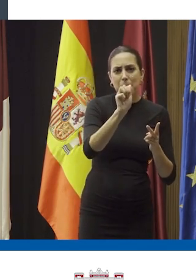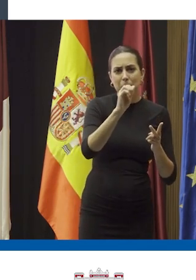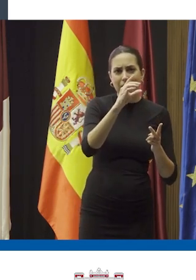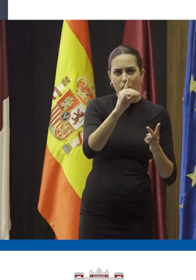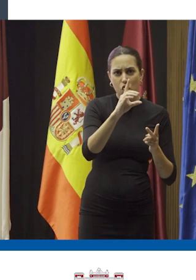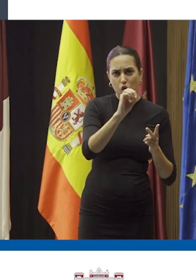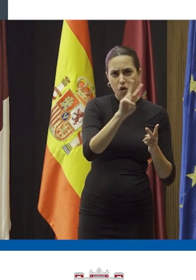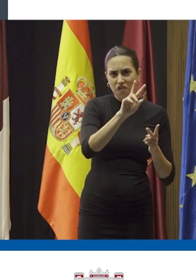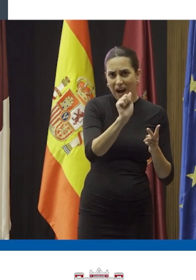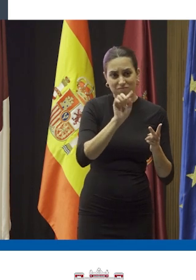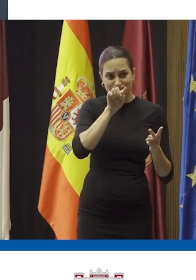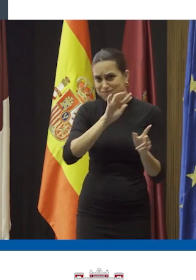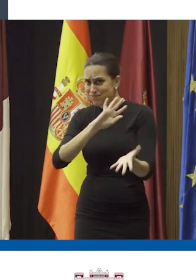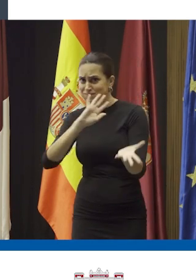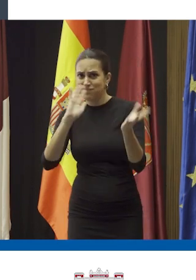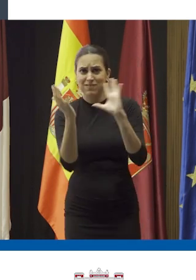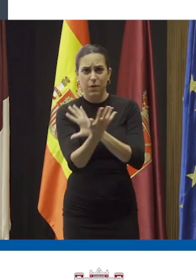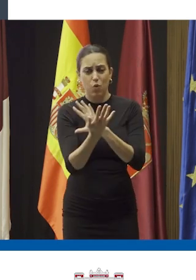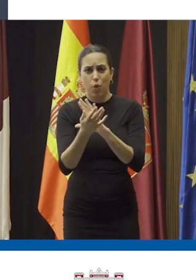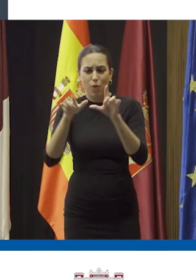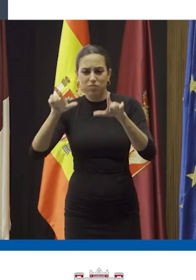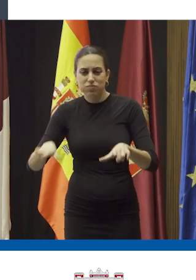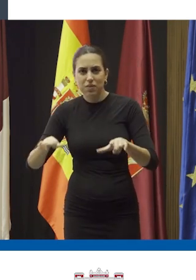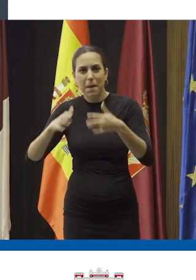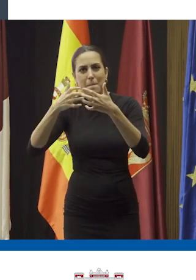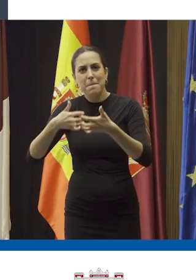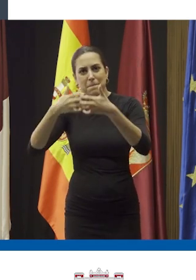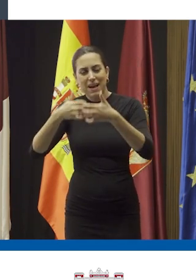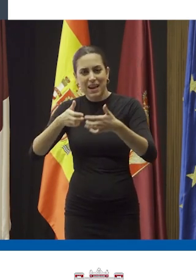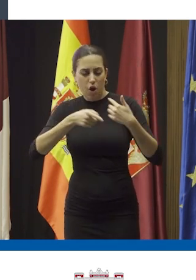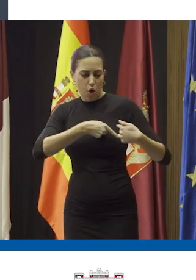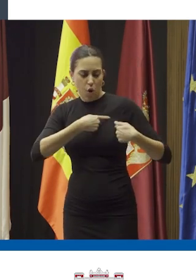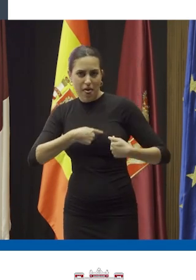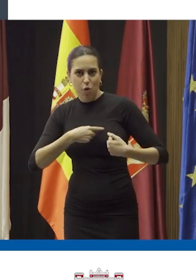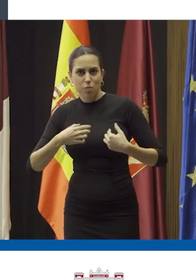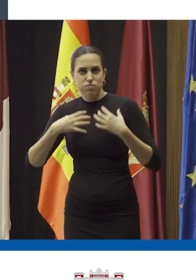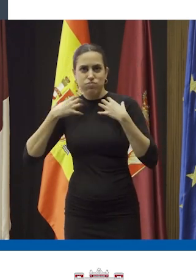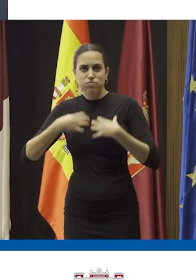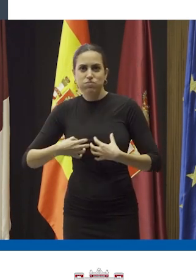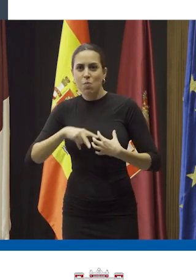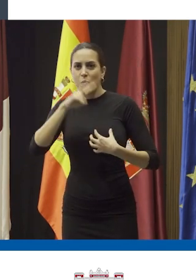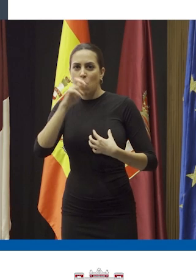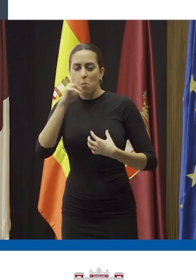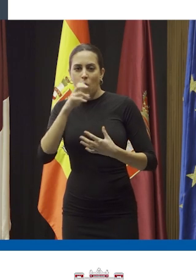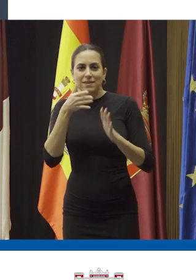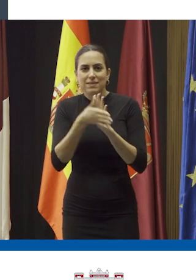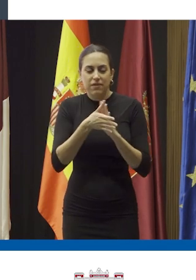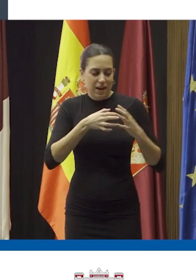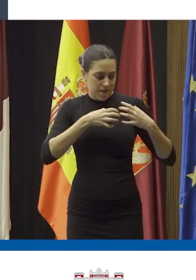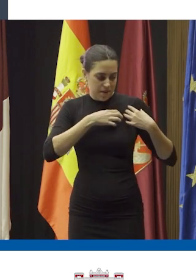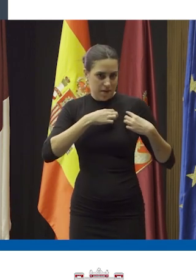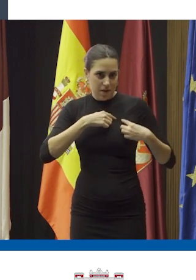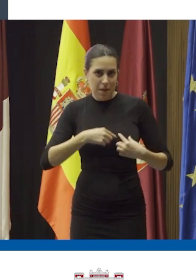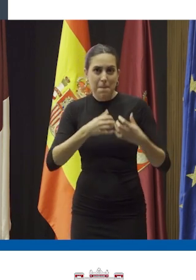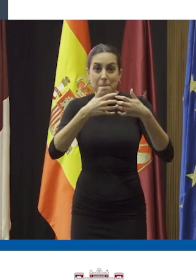revolución quirúrgica. La máquina corazón-pulmón. Es decir, una máquina especial que es capaz de suplir la función del corazón